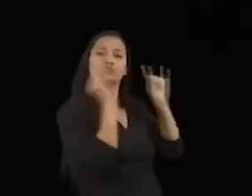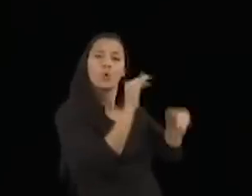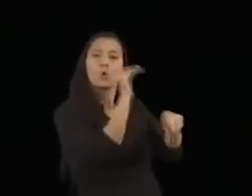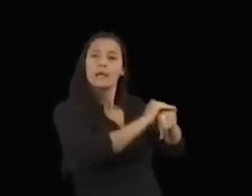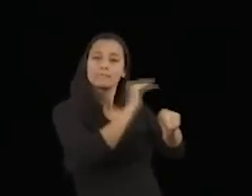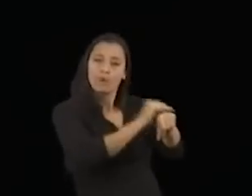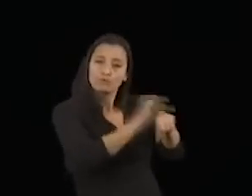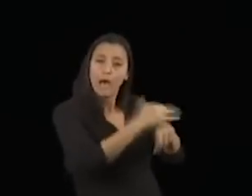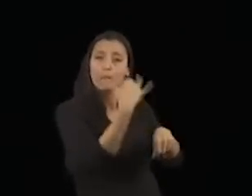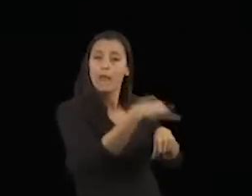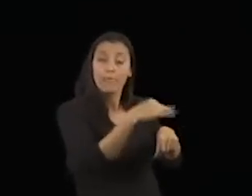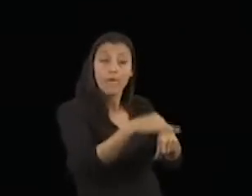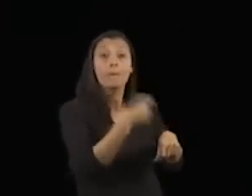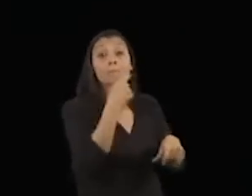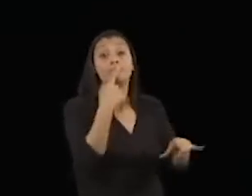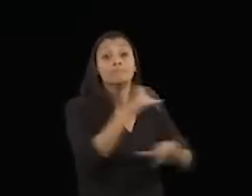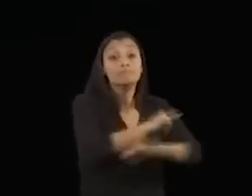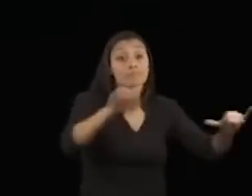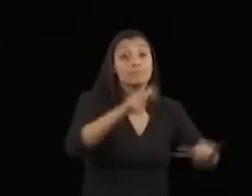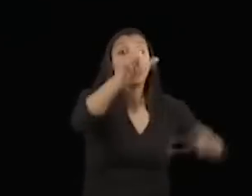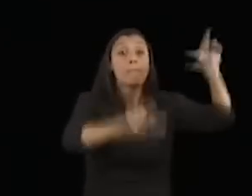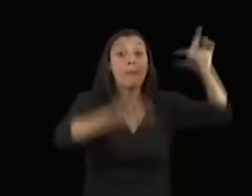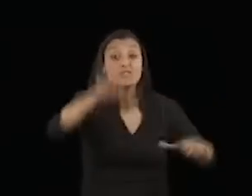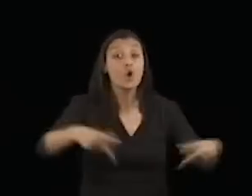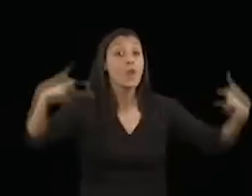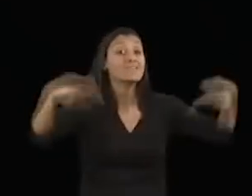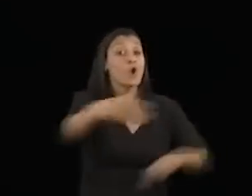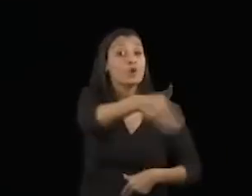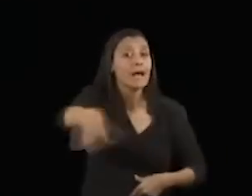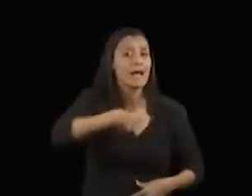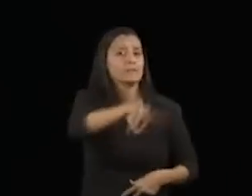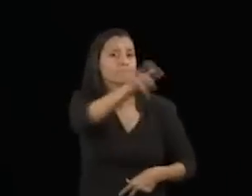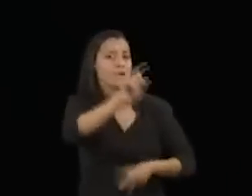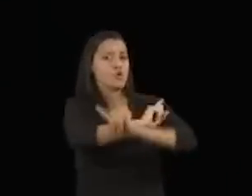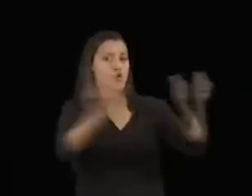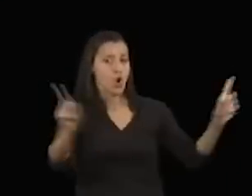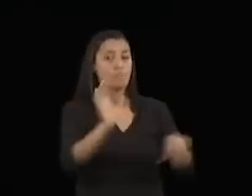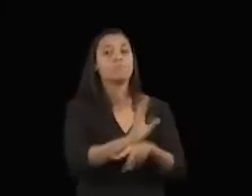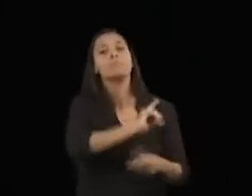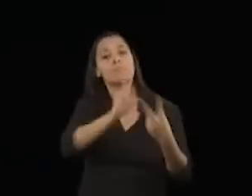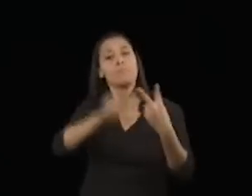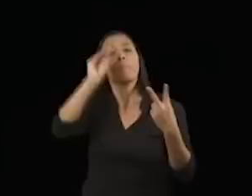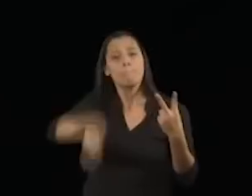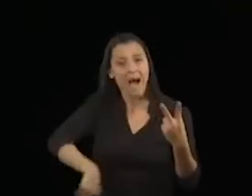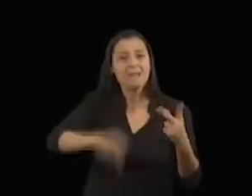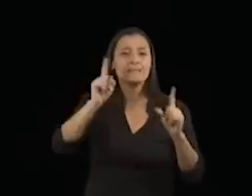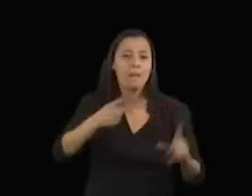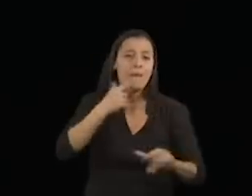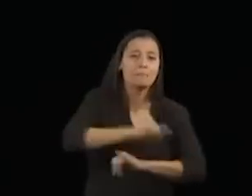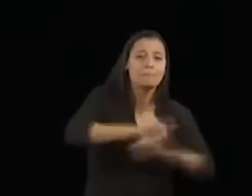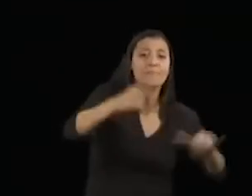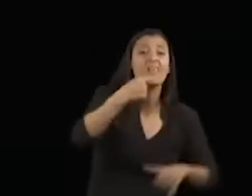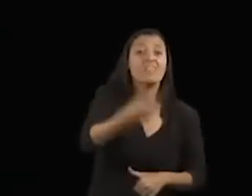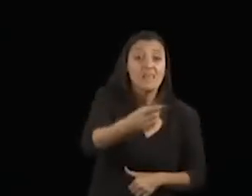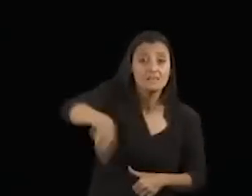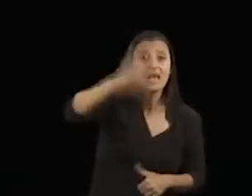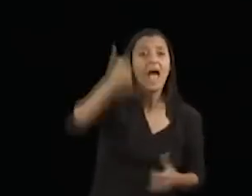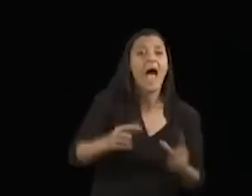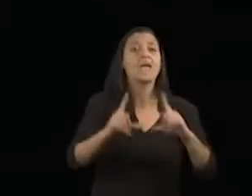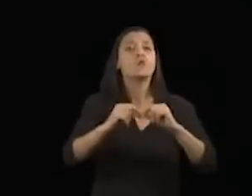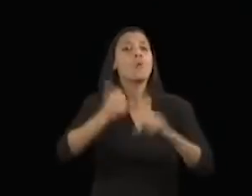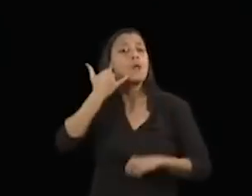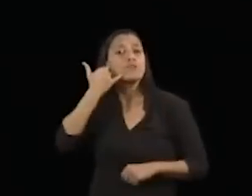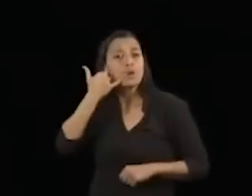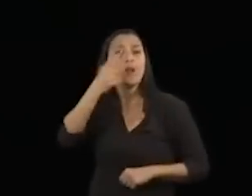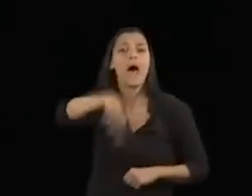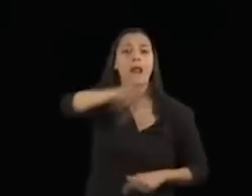digamos, corta, no cobra. Además, se dio un teléfono para que las personas no fueran